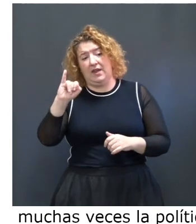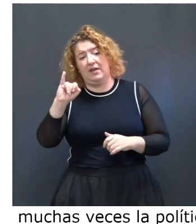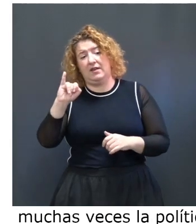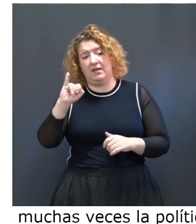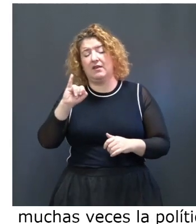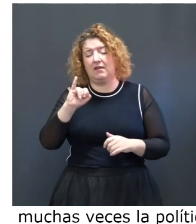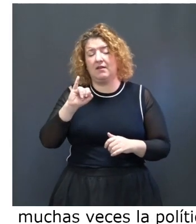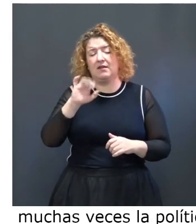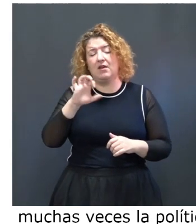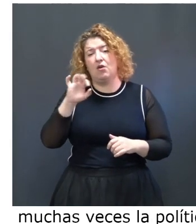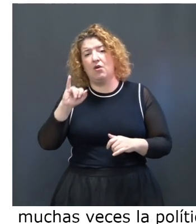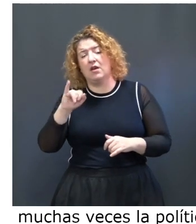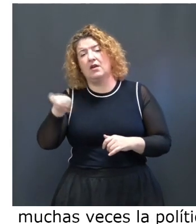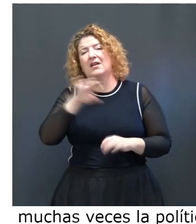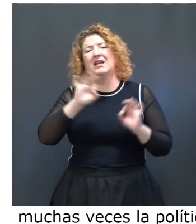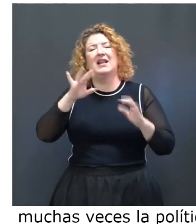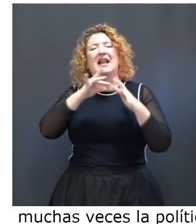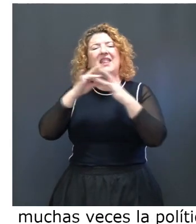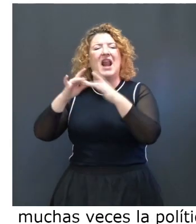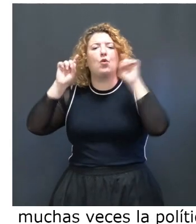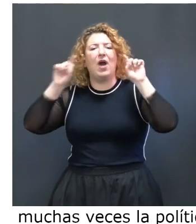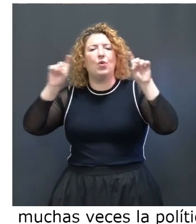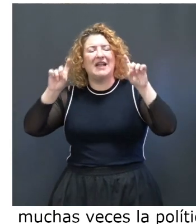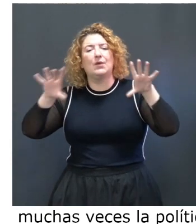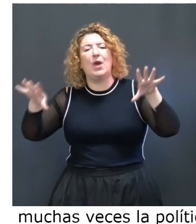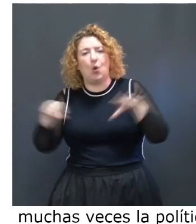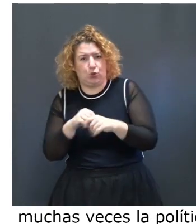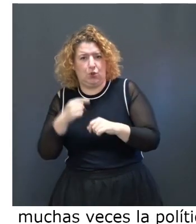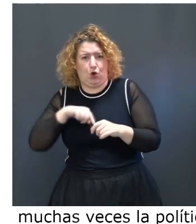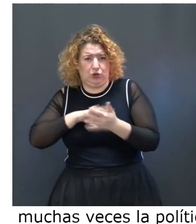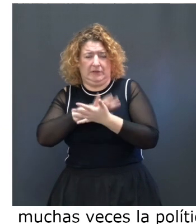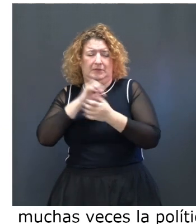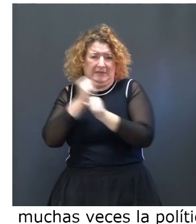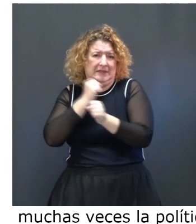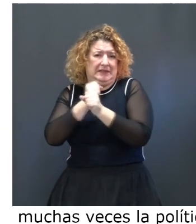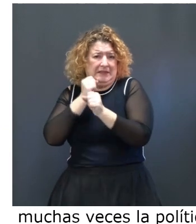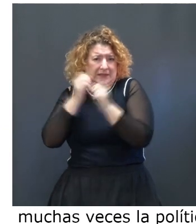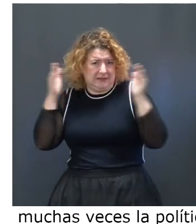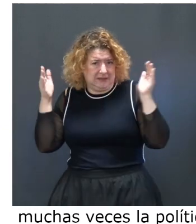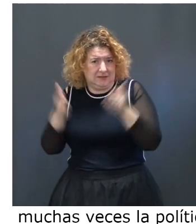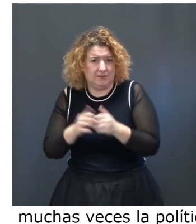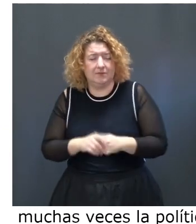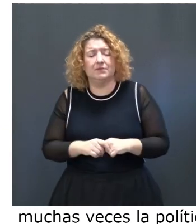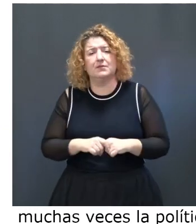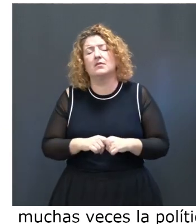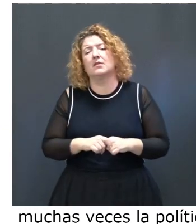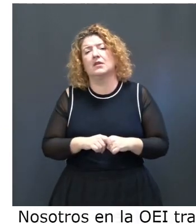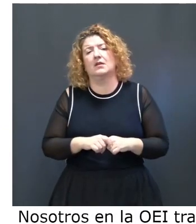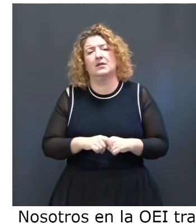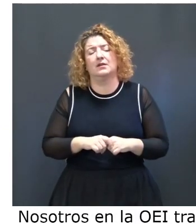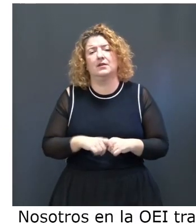el tema del liderazgo educativo y el liderazgo educativo inclusivo. Y hoy en día, además, que este